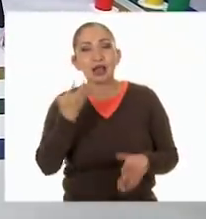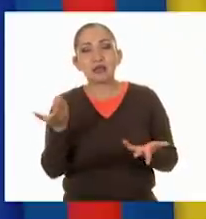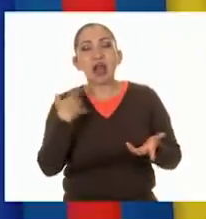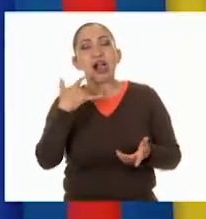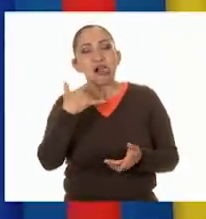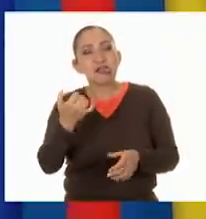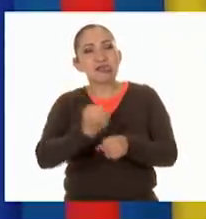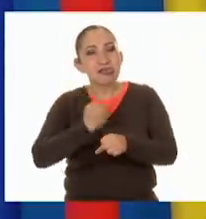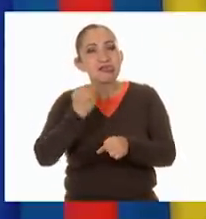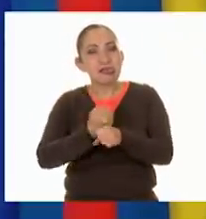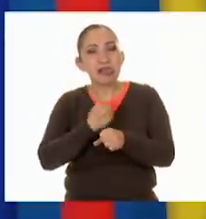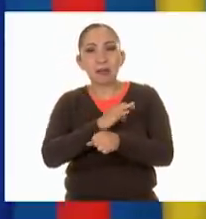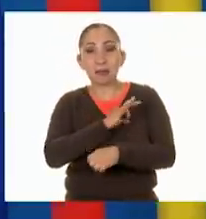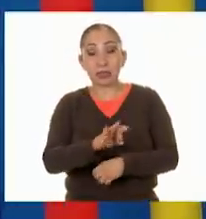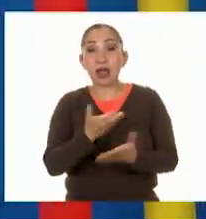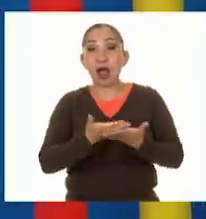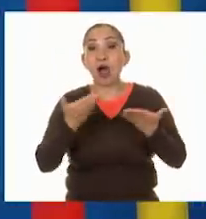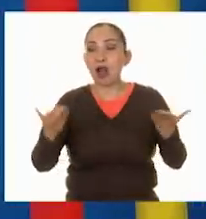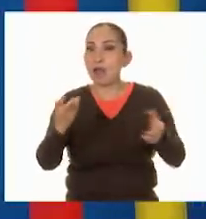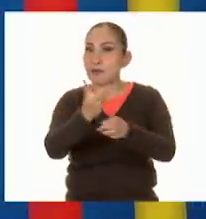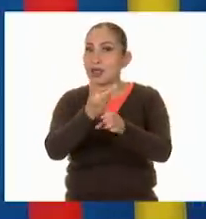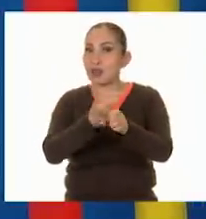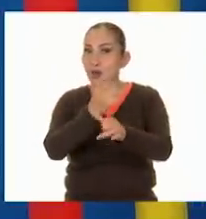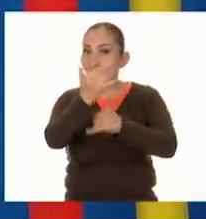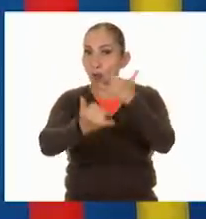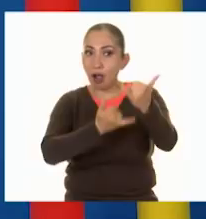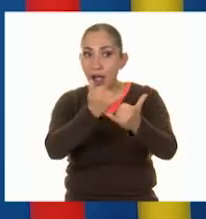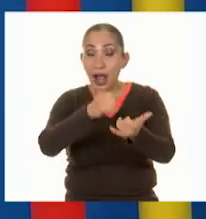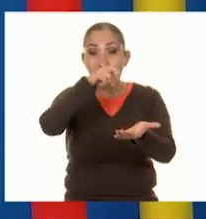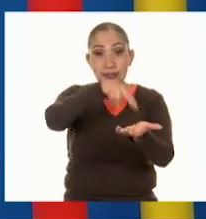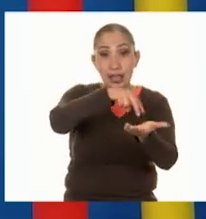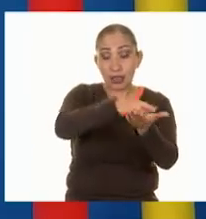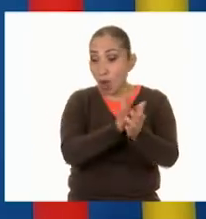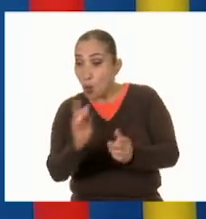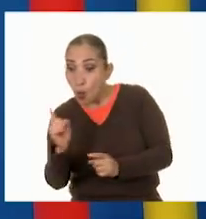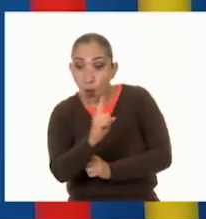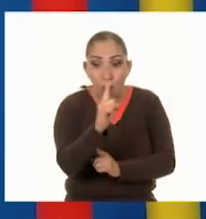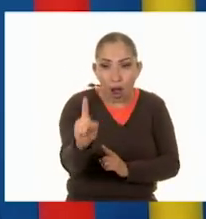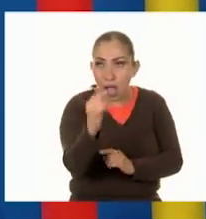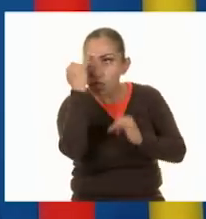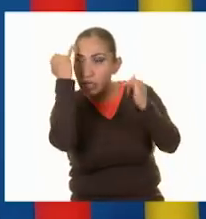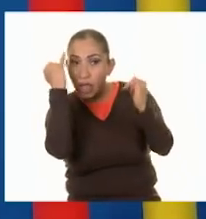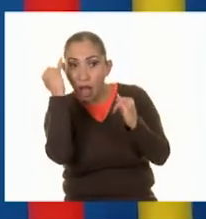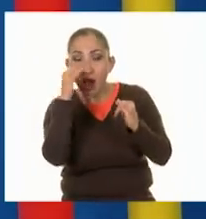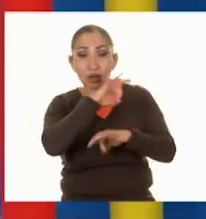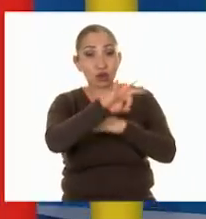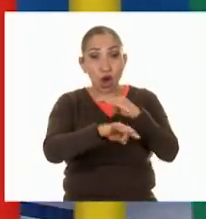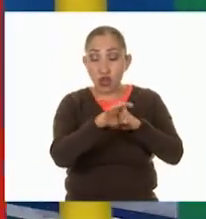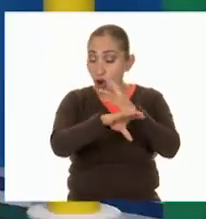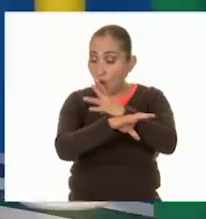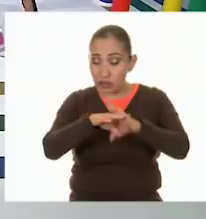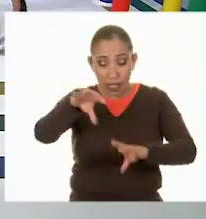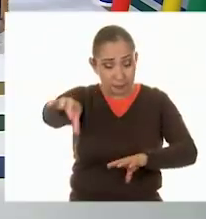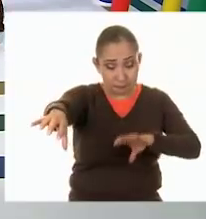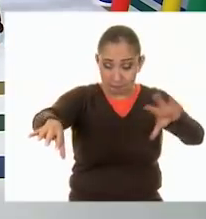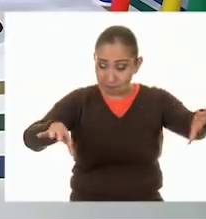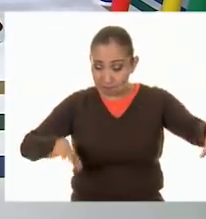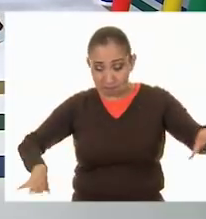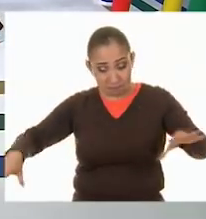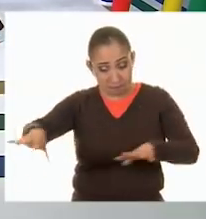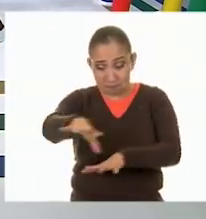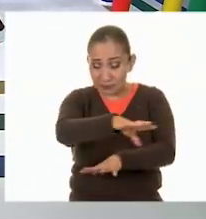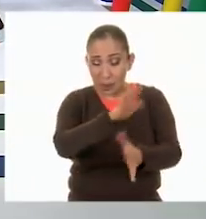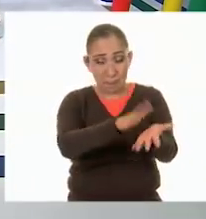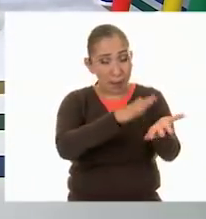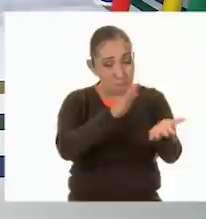para seguirlo haciendo. Porque ahora te invito a jugar. Salta, esquiva y propón. Distribuye todo el material por el área.